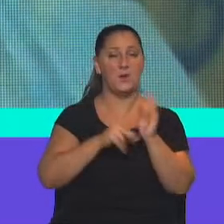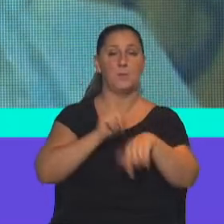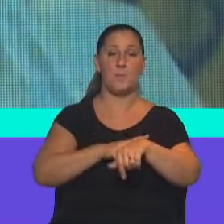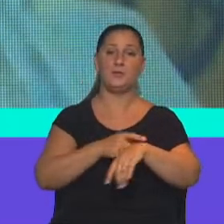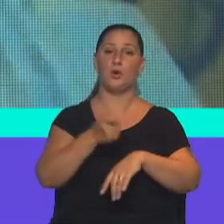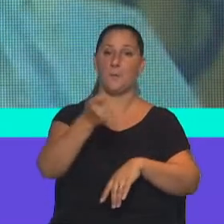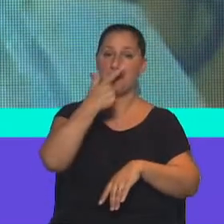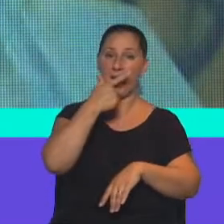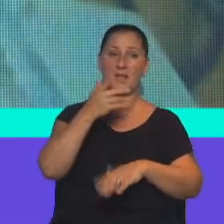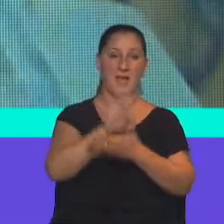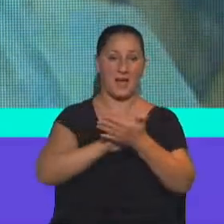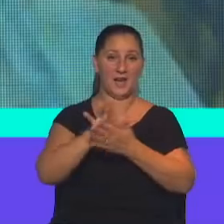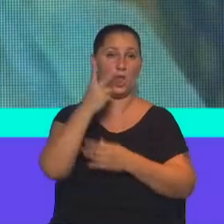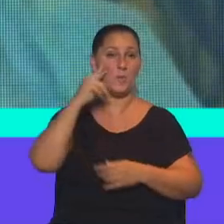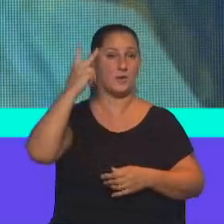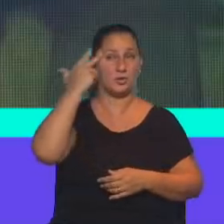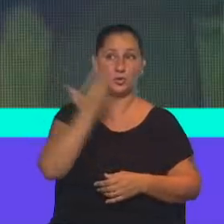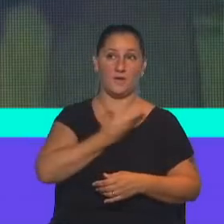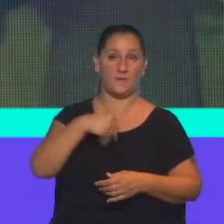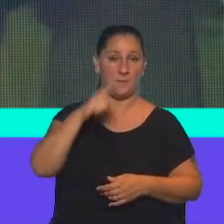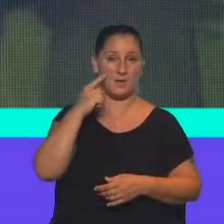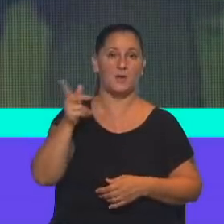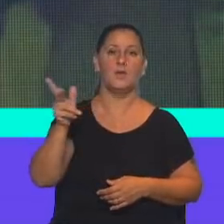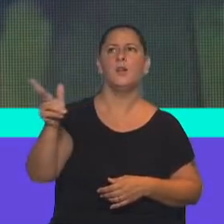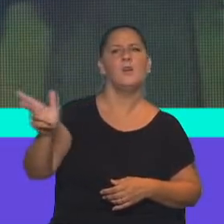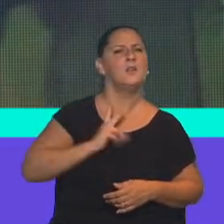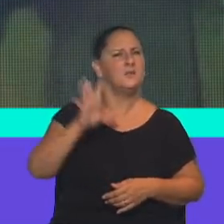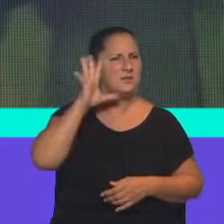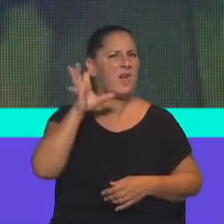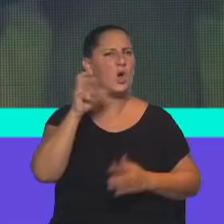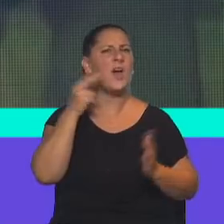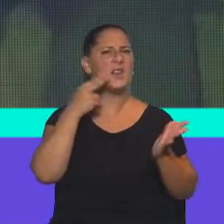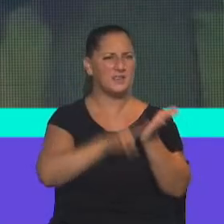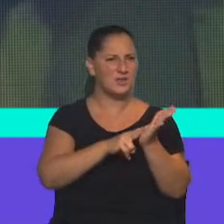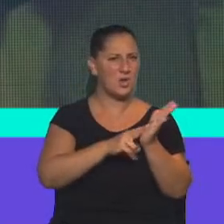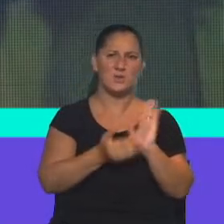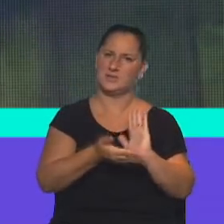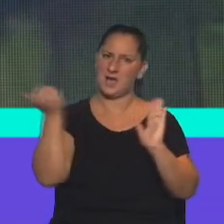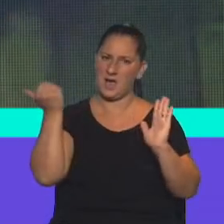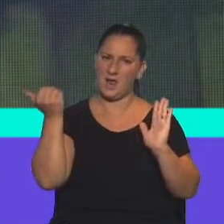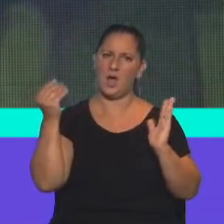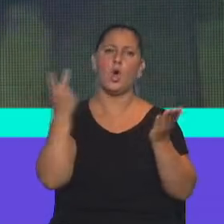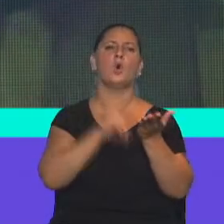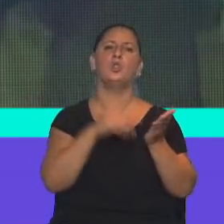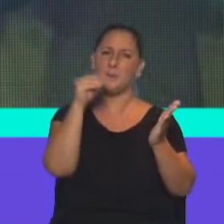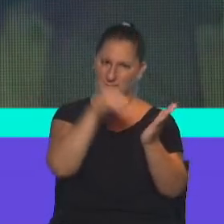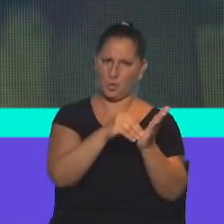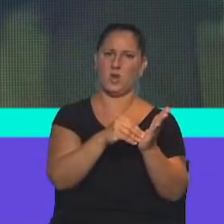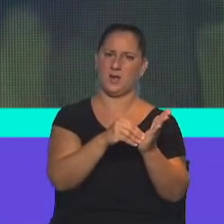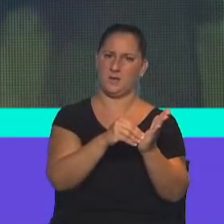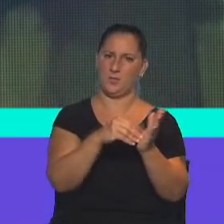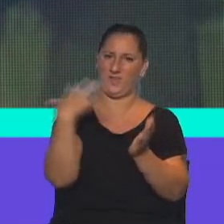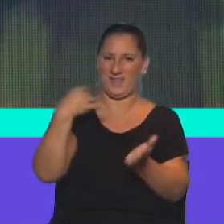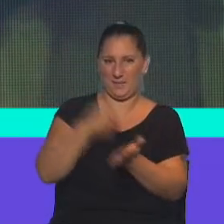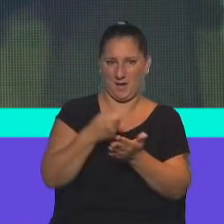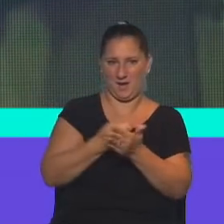con el FMI en 2018, el FMI le dice, ¿te acordás de esas retenciones que eliminaste? Volvé a ponerlas porque me tenés que pagar. Y ahí